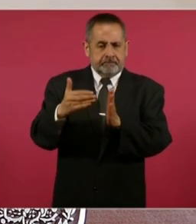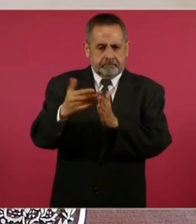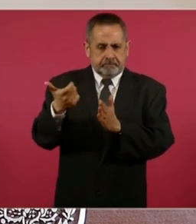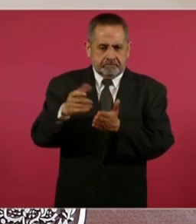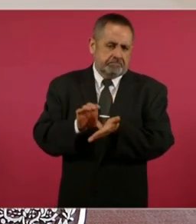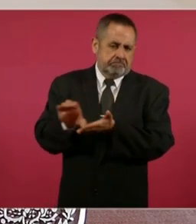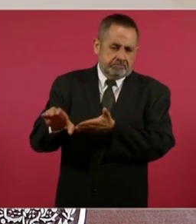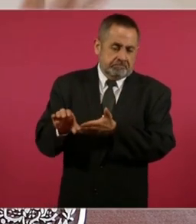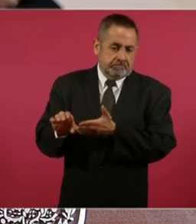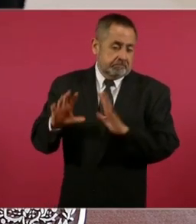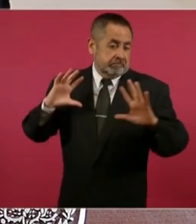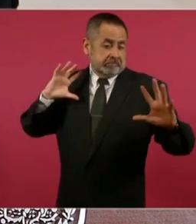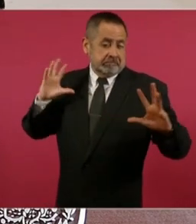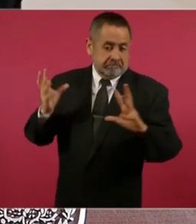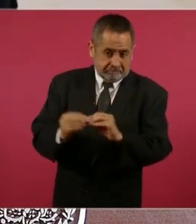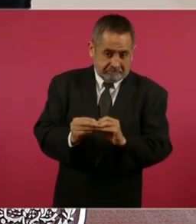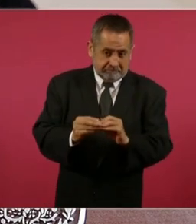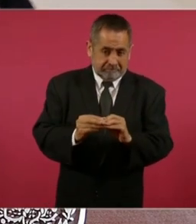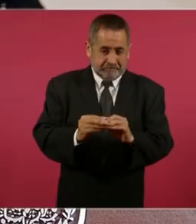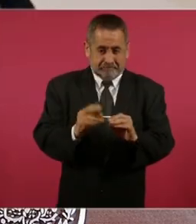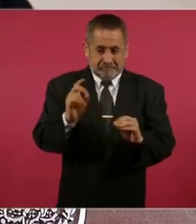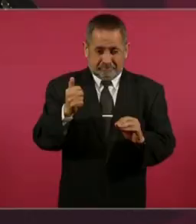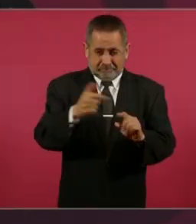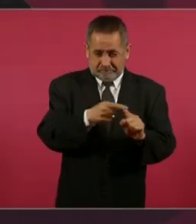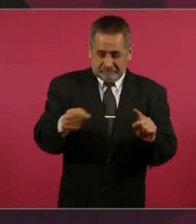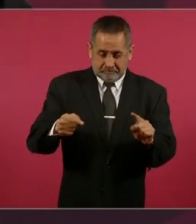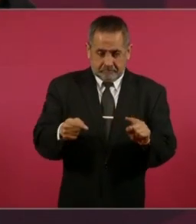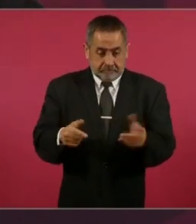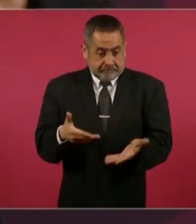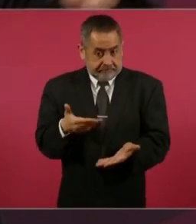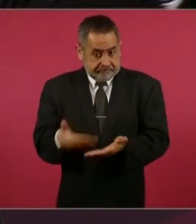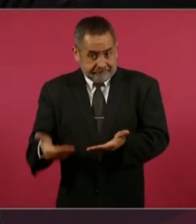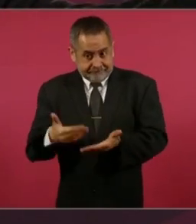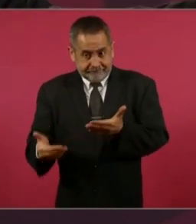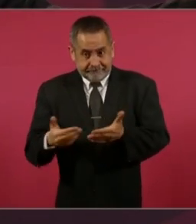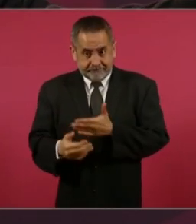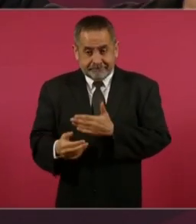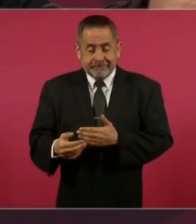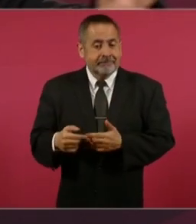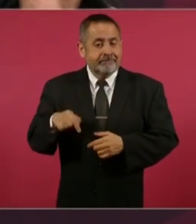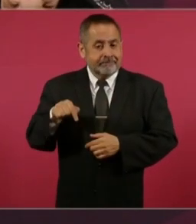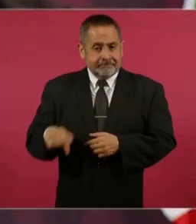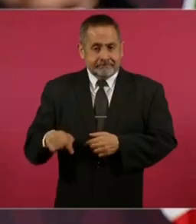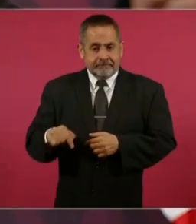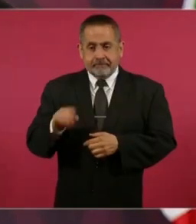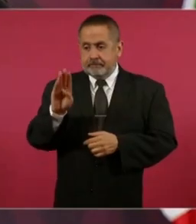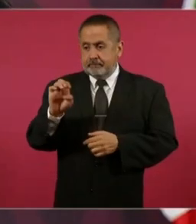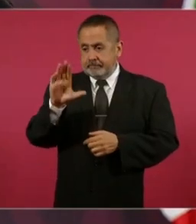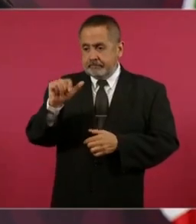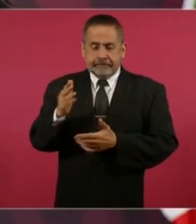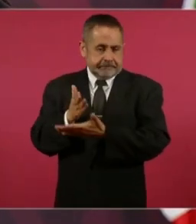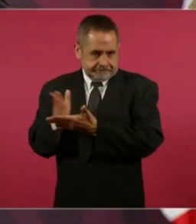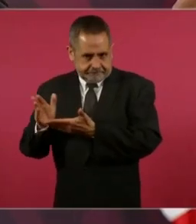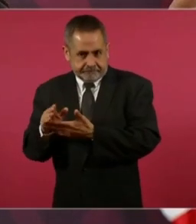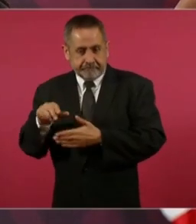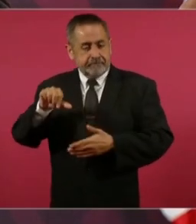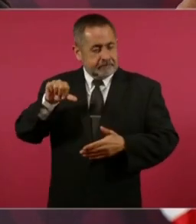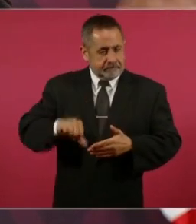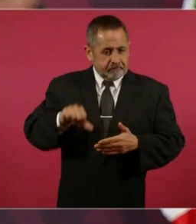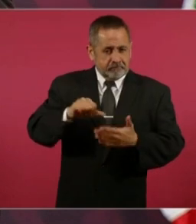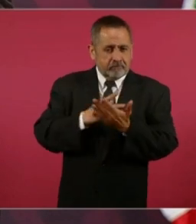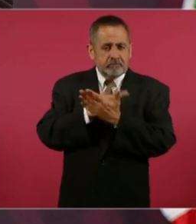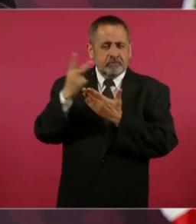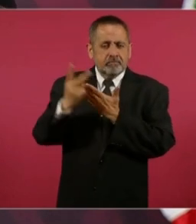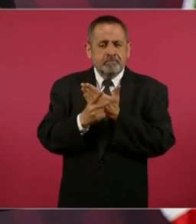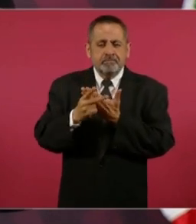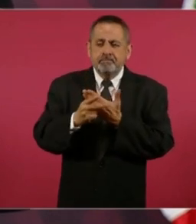pesos ahora en 5 años solo un programa no las becas que es otro tanto